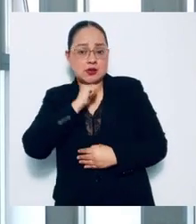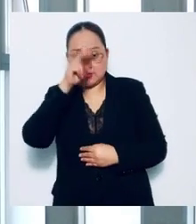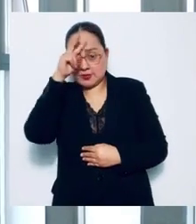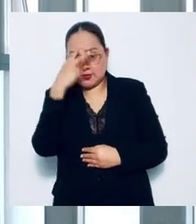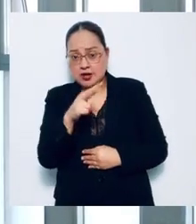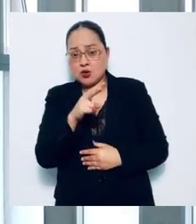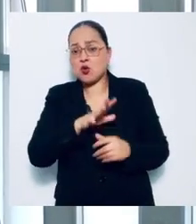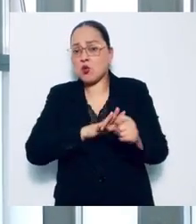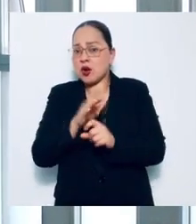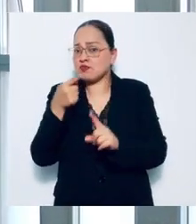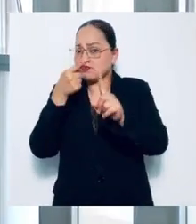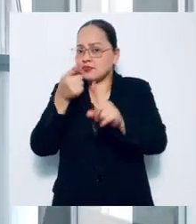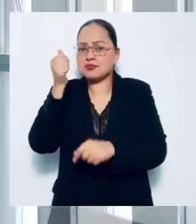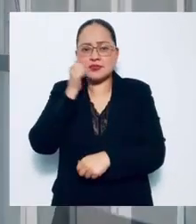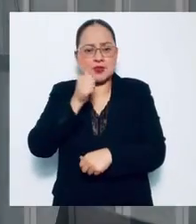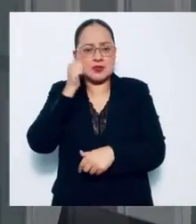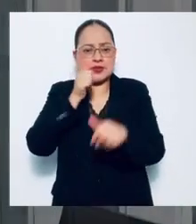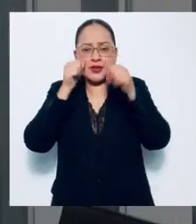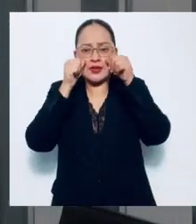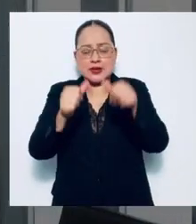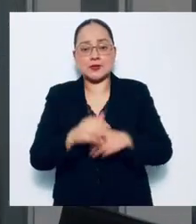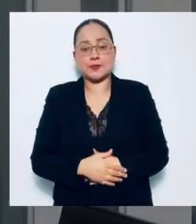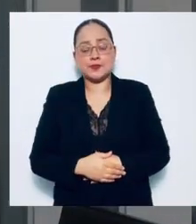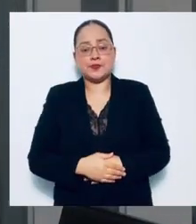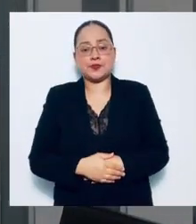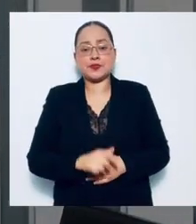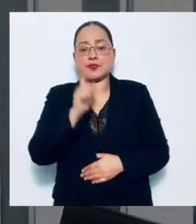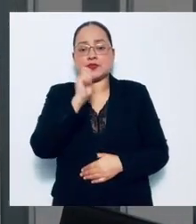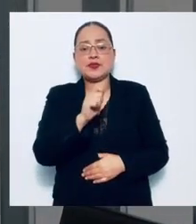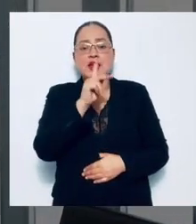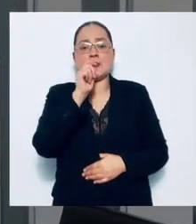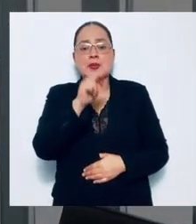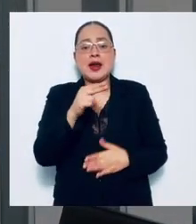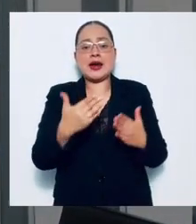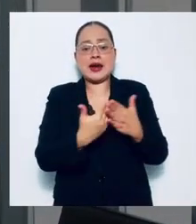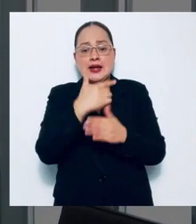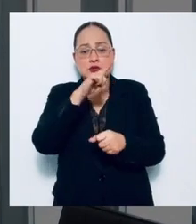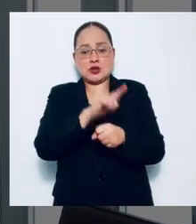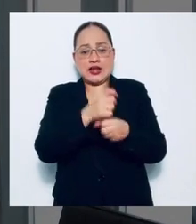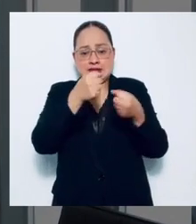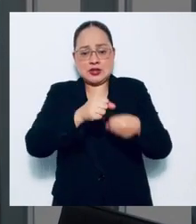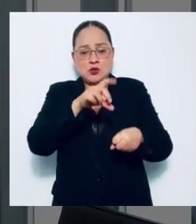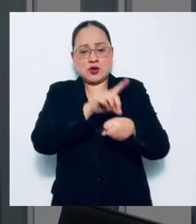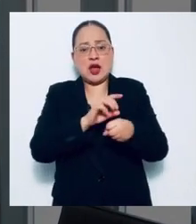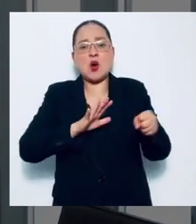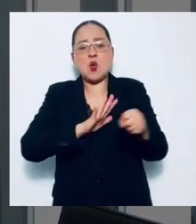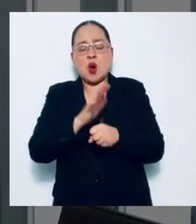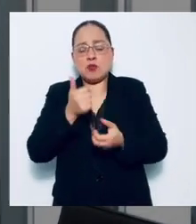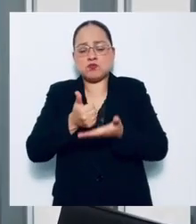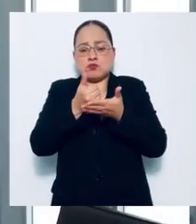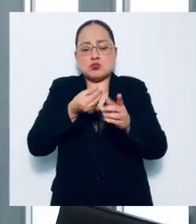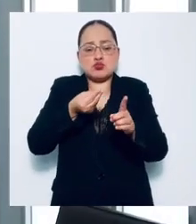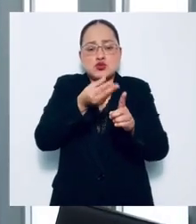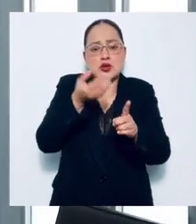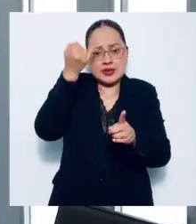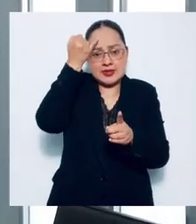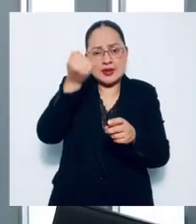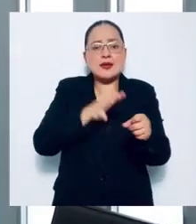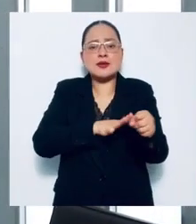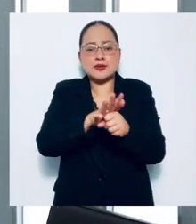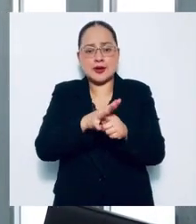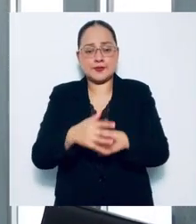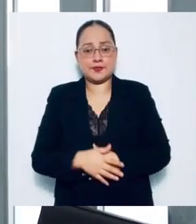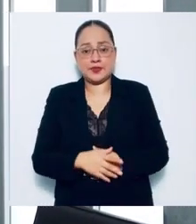Senado de la República. Cuéntanos qué es el Plan Nacional de Seguridad y cuál fue tu aportación. El